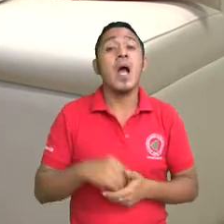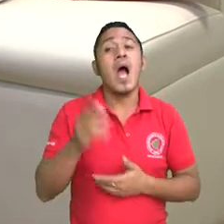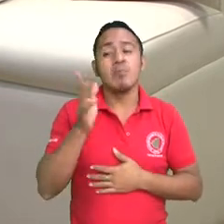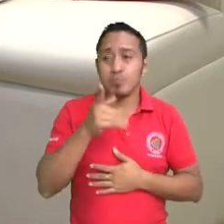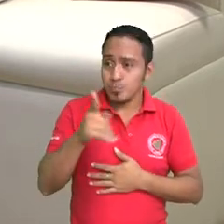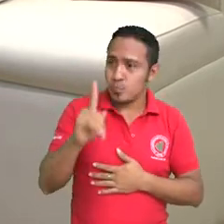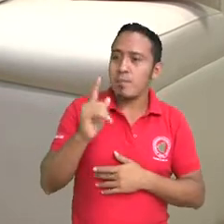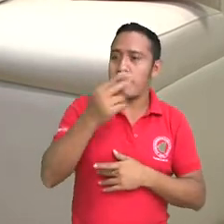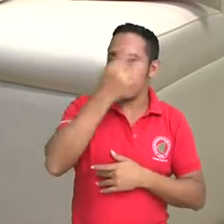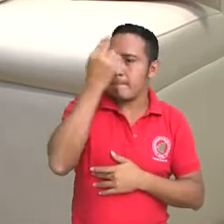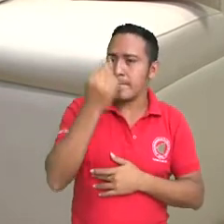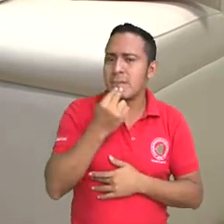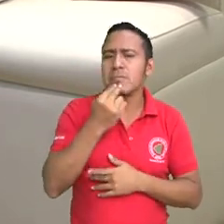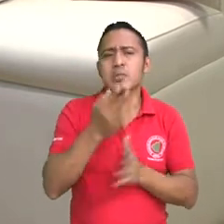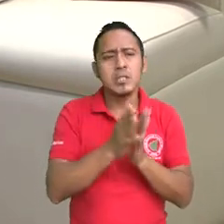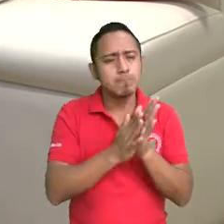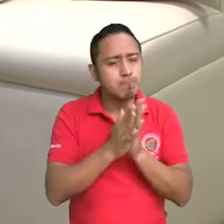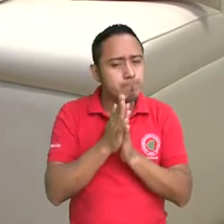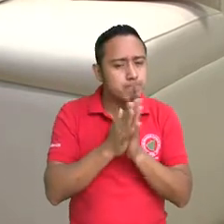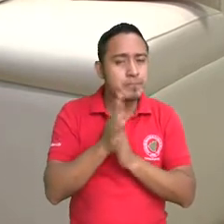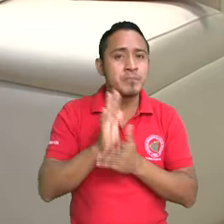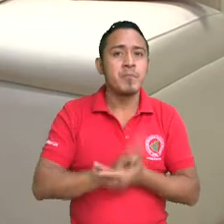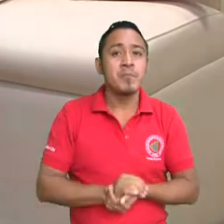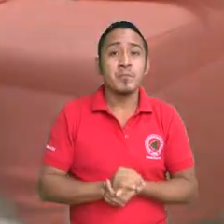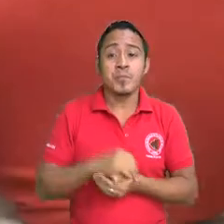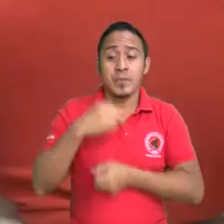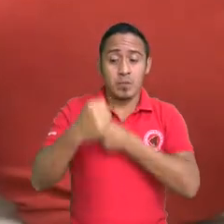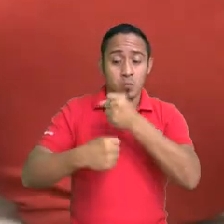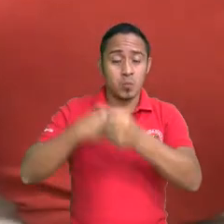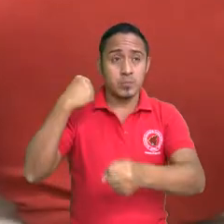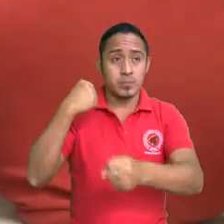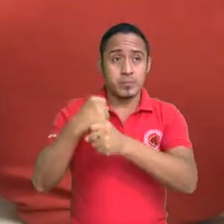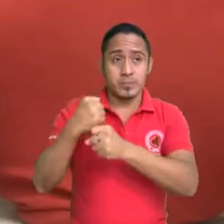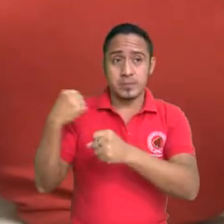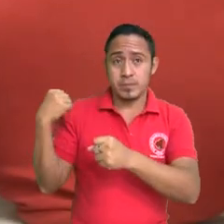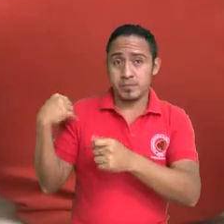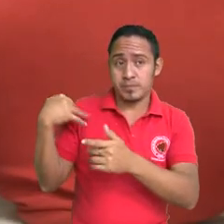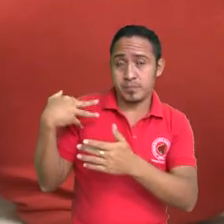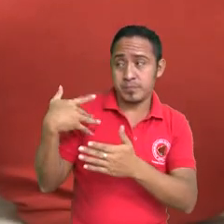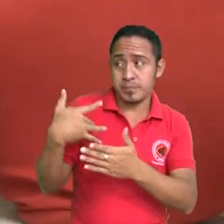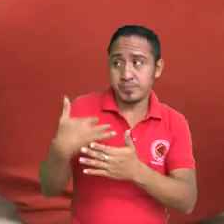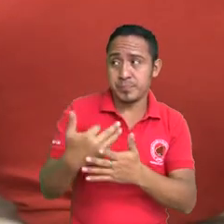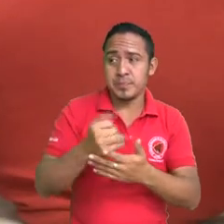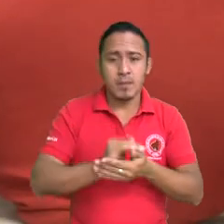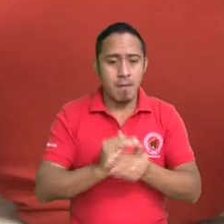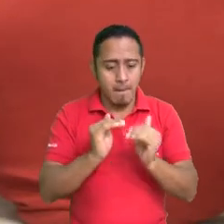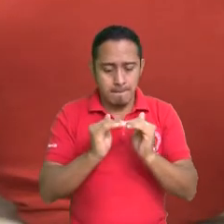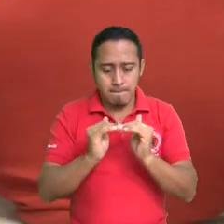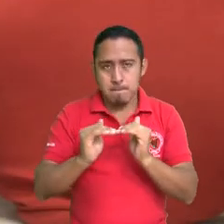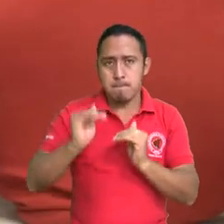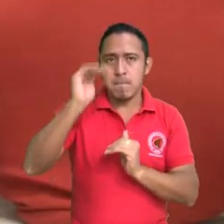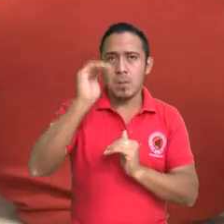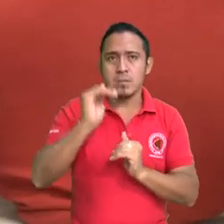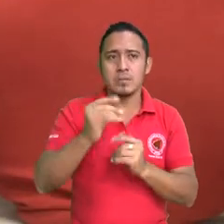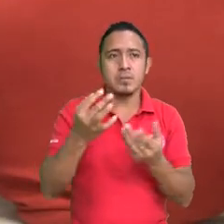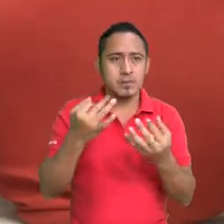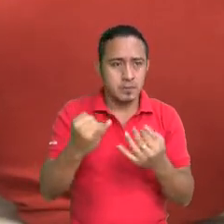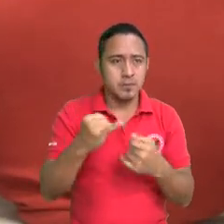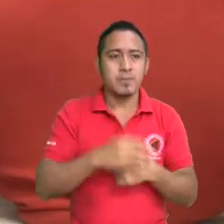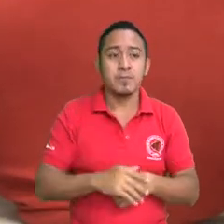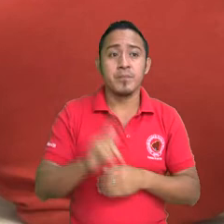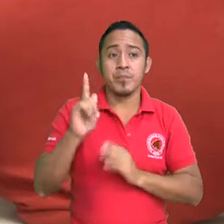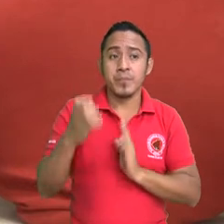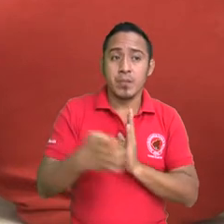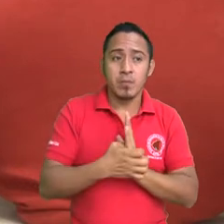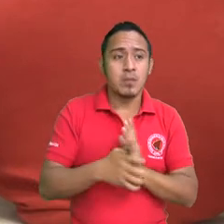tu pregunta. Hay que recalcar de que en los últimos años hemos tenido un aumento en la parte tecnológica, así